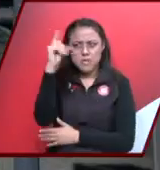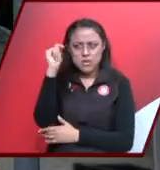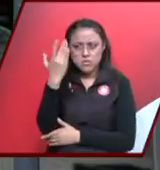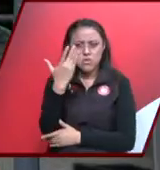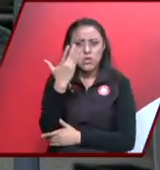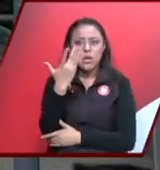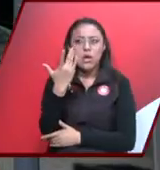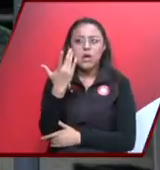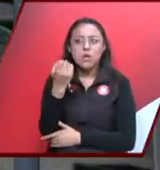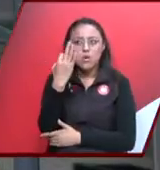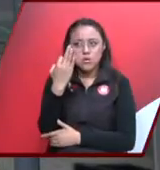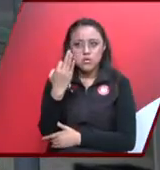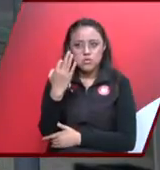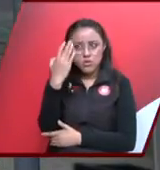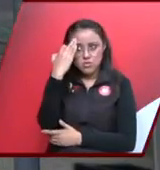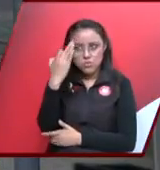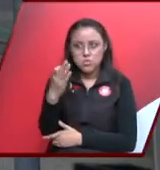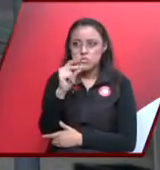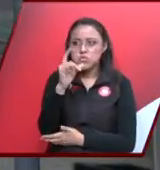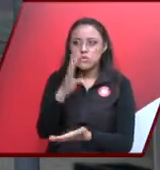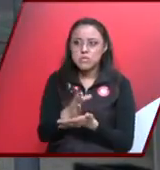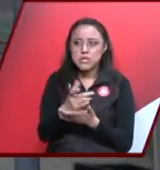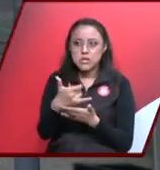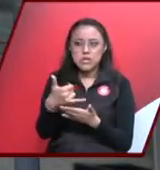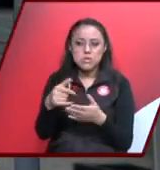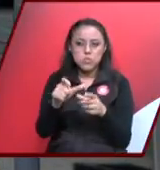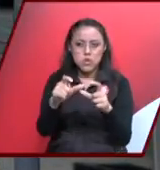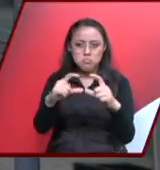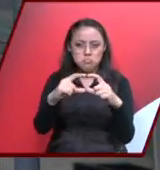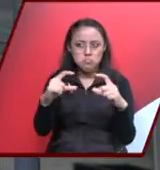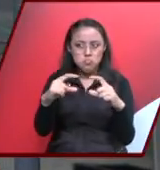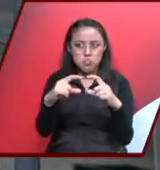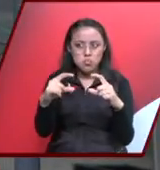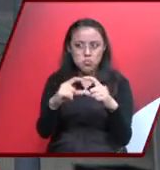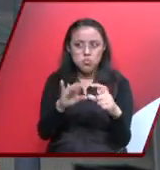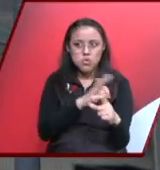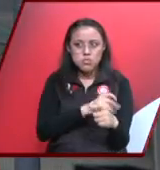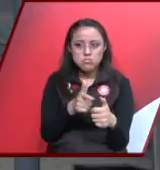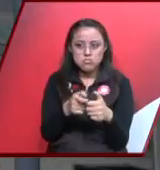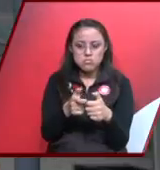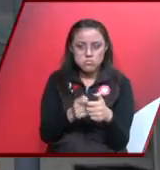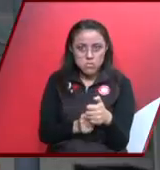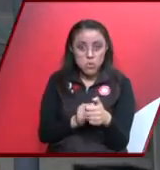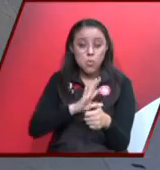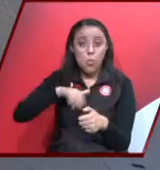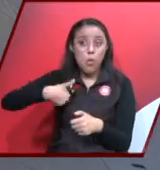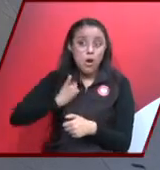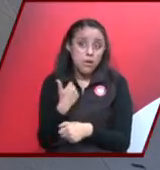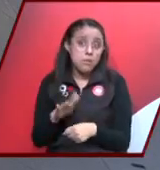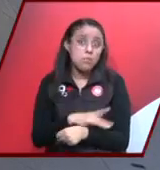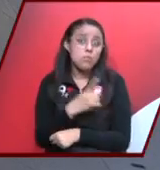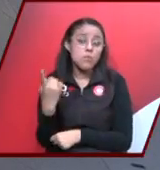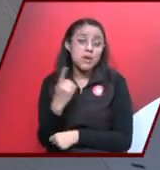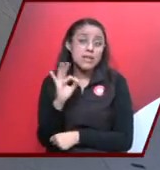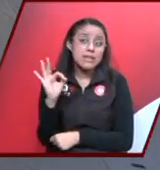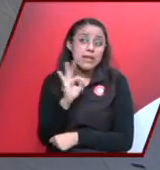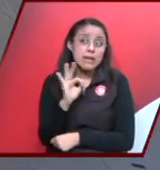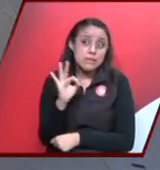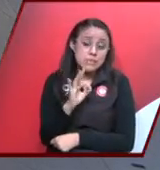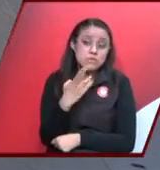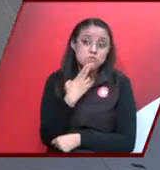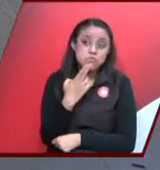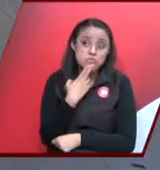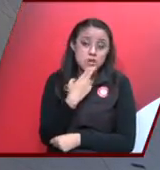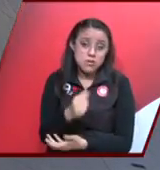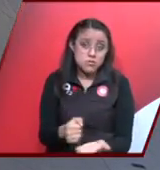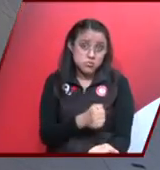programarlo cuánto cuesta? Nada, lo programé con esta tarjeta. Pues guárdate el dato porque a lo mejor le sirve a la